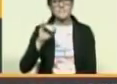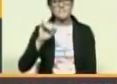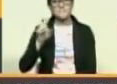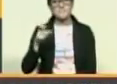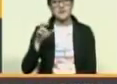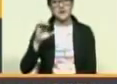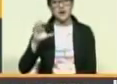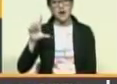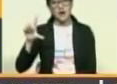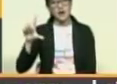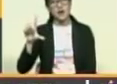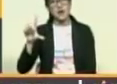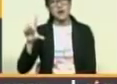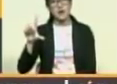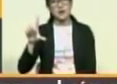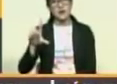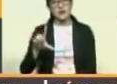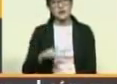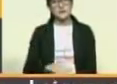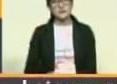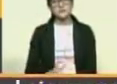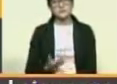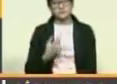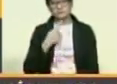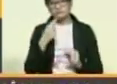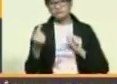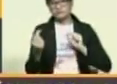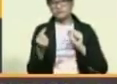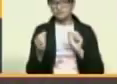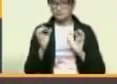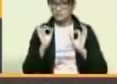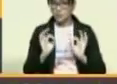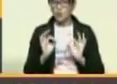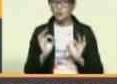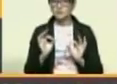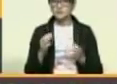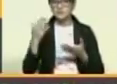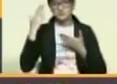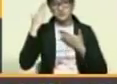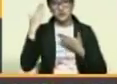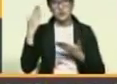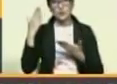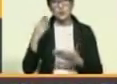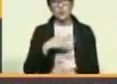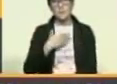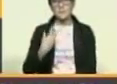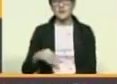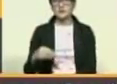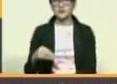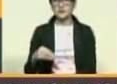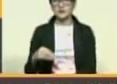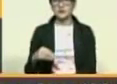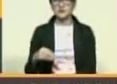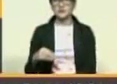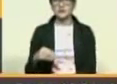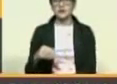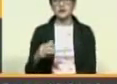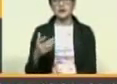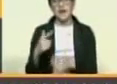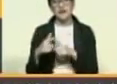Díaz-Canel. Tuve una conversación buena de saludo con el comandante general de ejército, Raúl